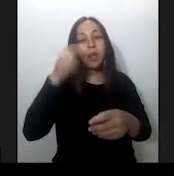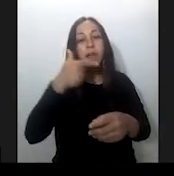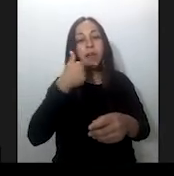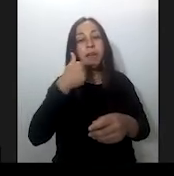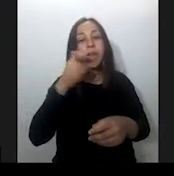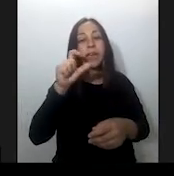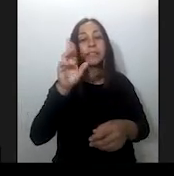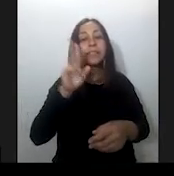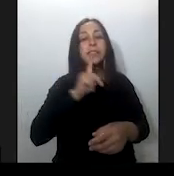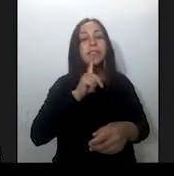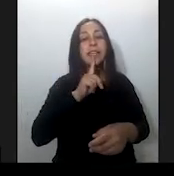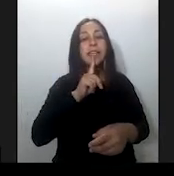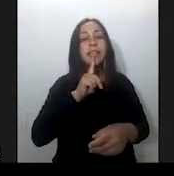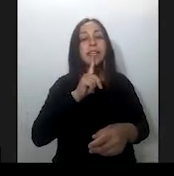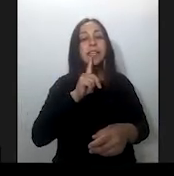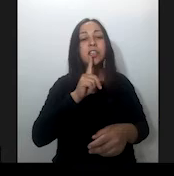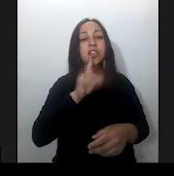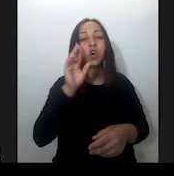escritorio.